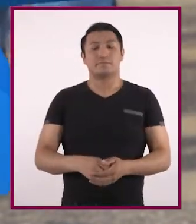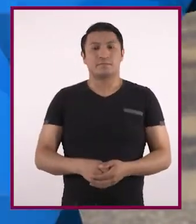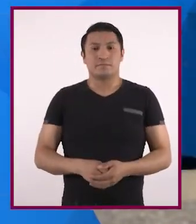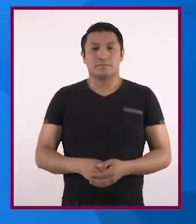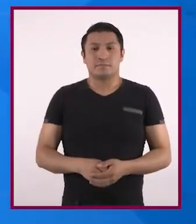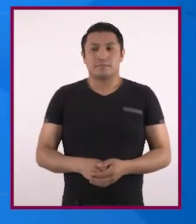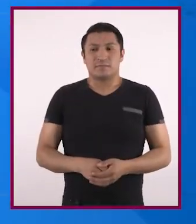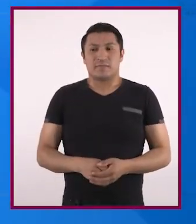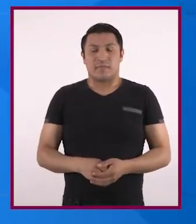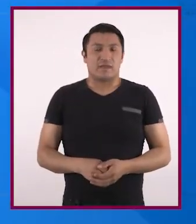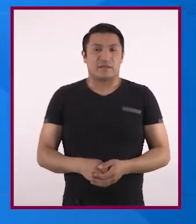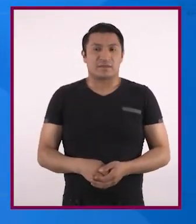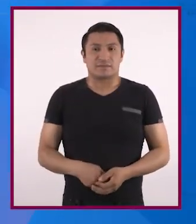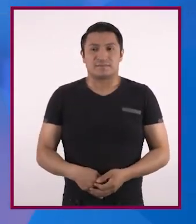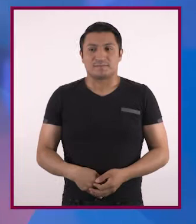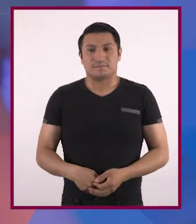asequibles.